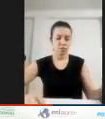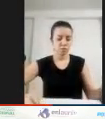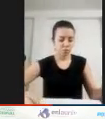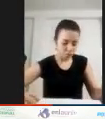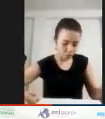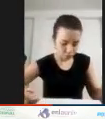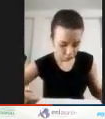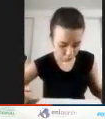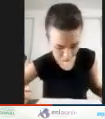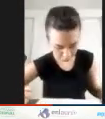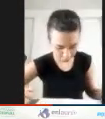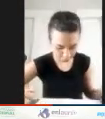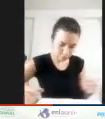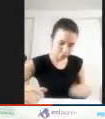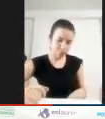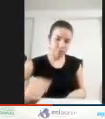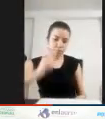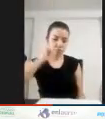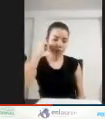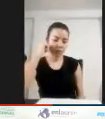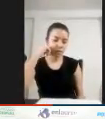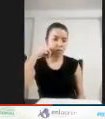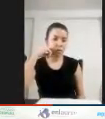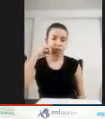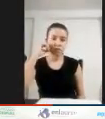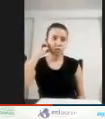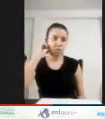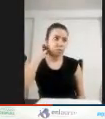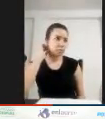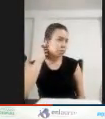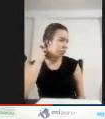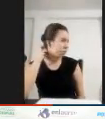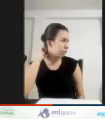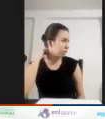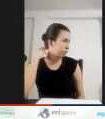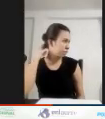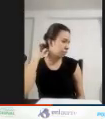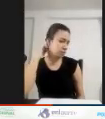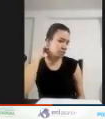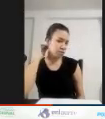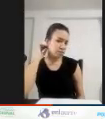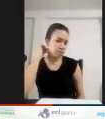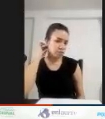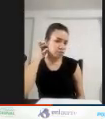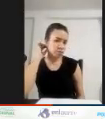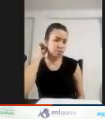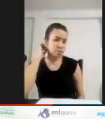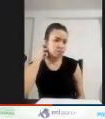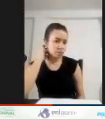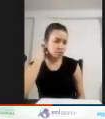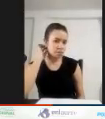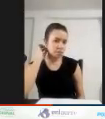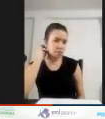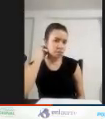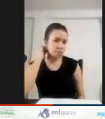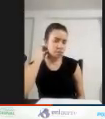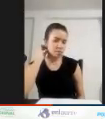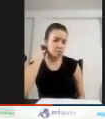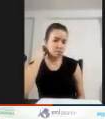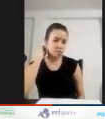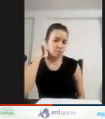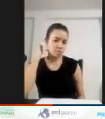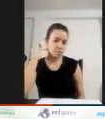diferentes, en cuanto a la ley, lo que se le puede aplicar a una firma personal, lo que se le puede aplicar a una compañía, lo que se le puede aplicar a un poder. Sí, son